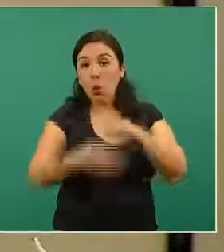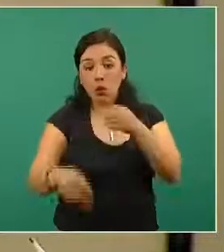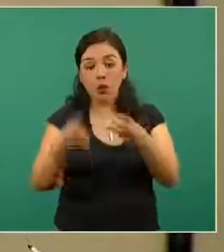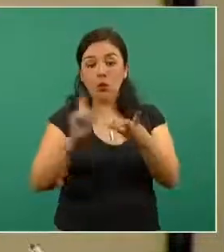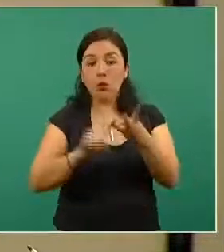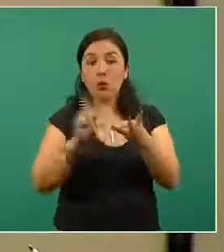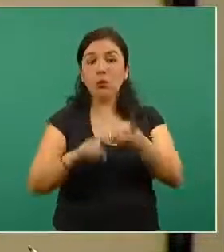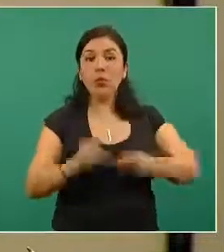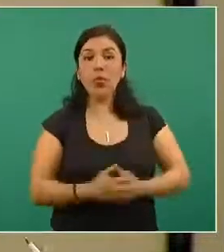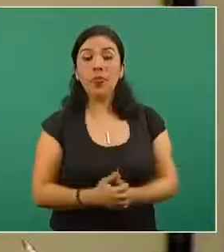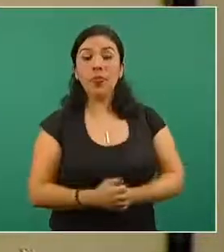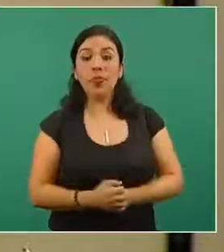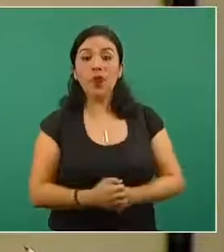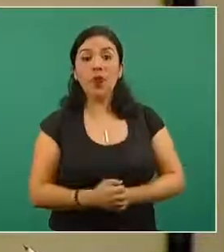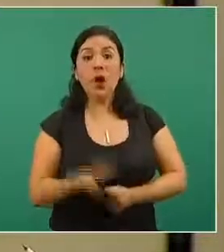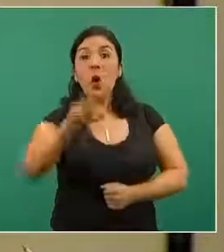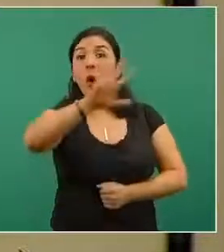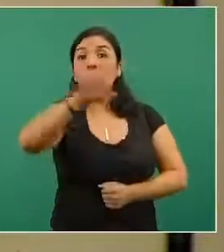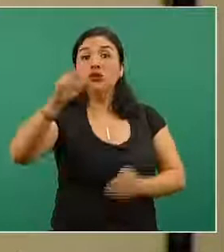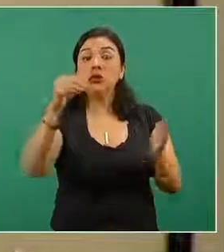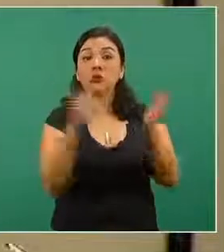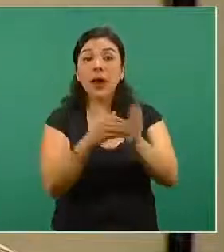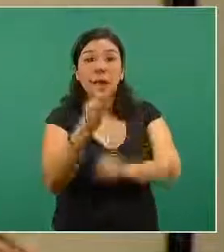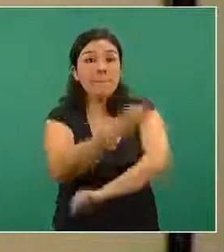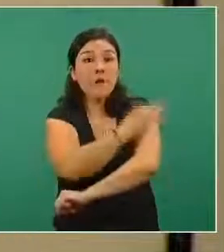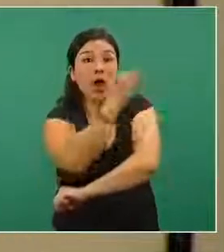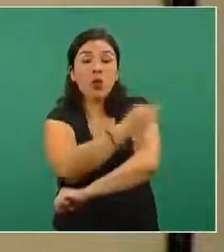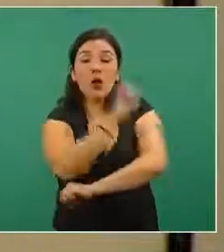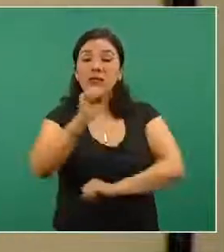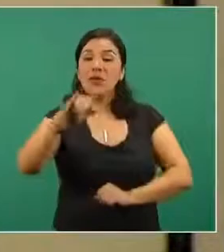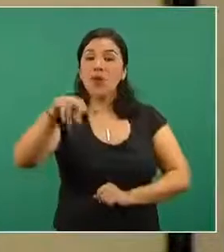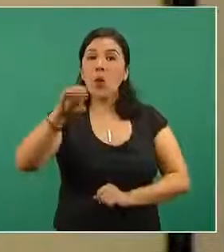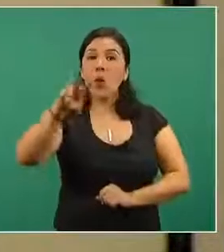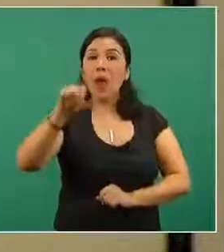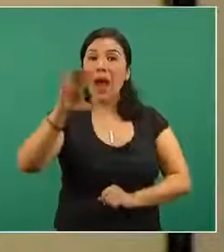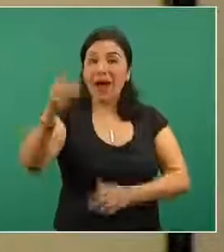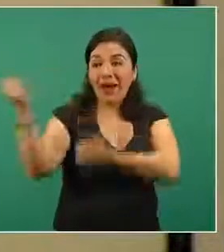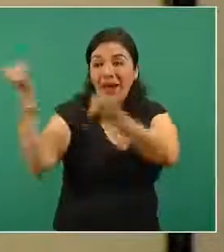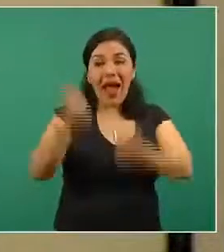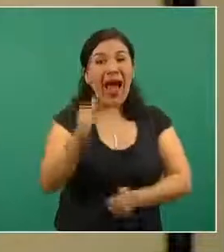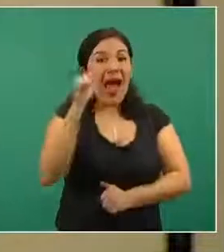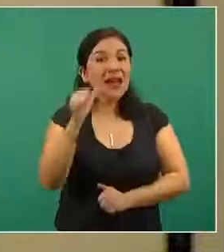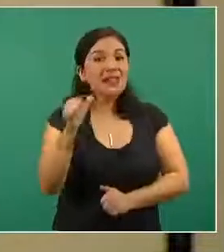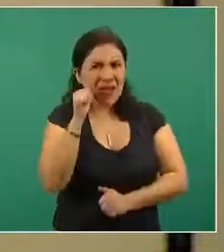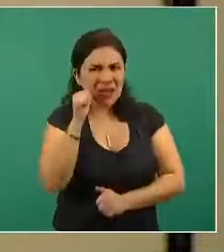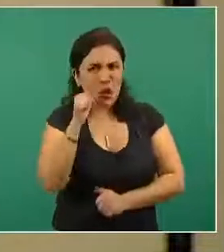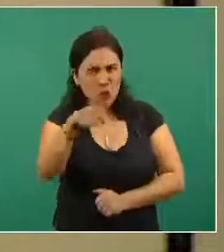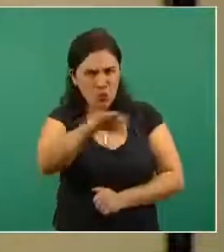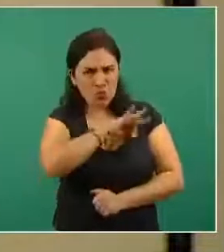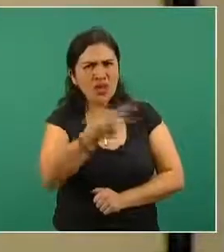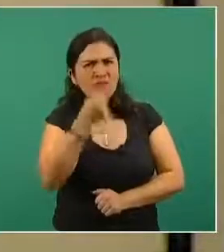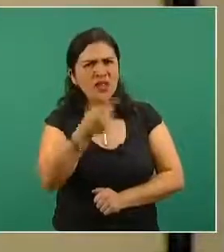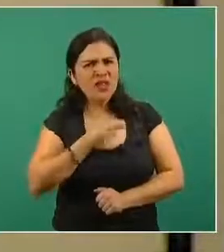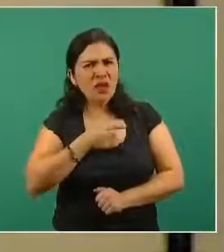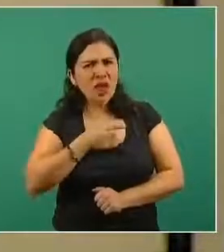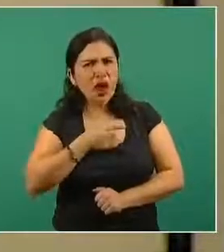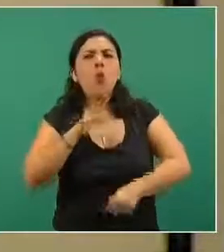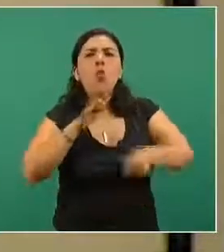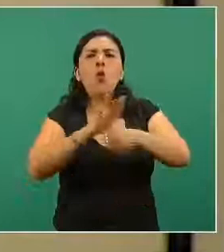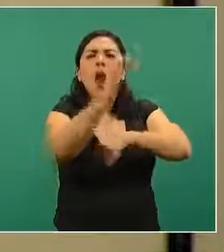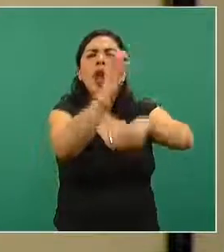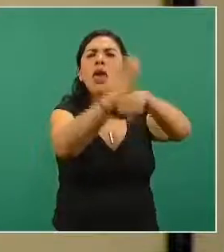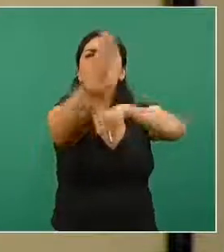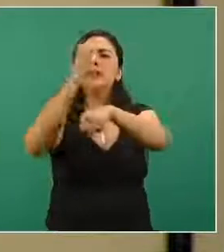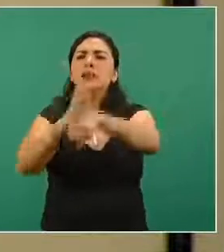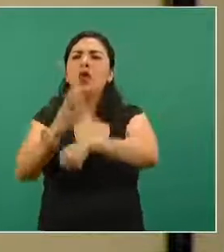último, de las 800,000 vacunas de Sinovac que llegaron ayer, ¿nos pueden decir en qué estados se